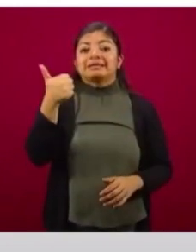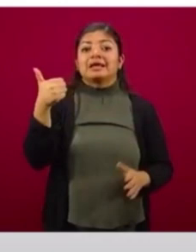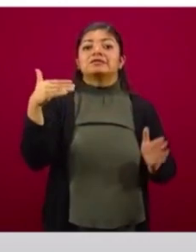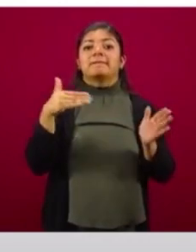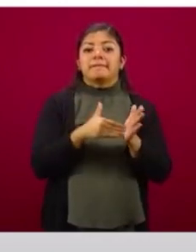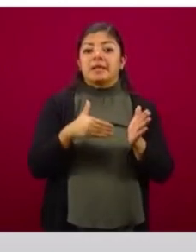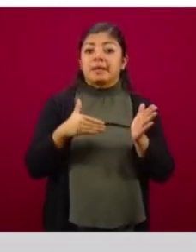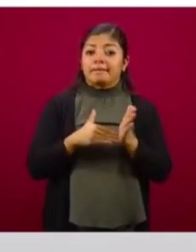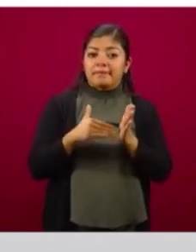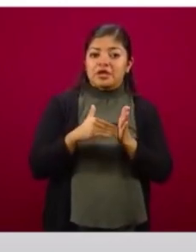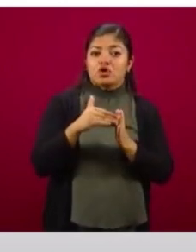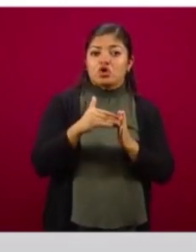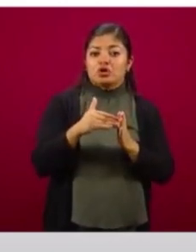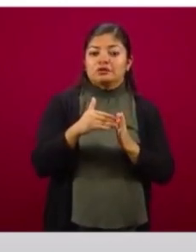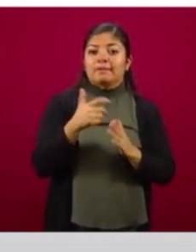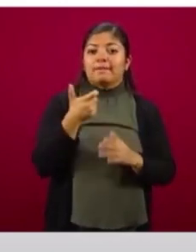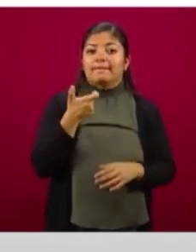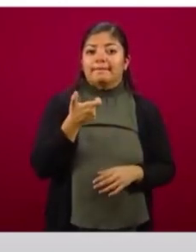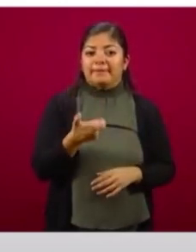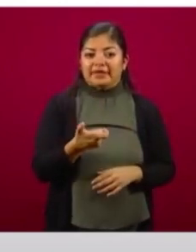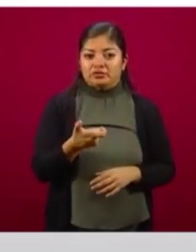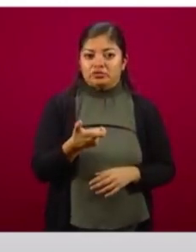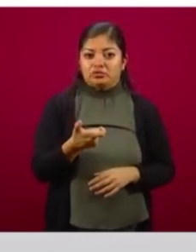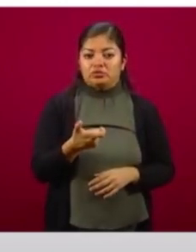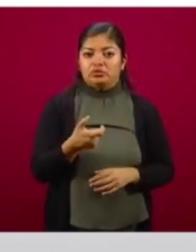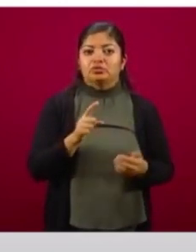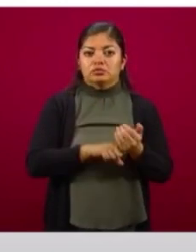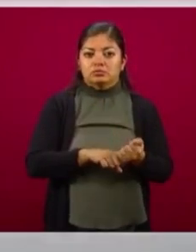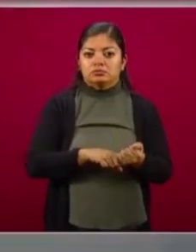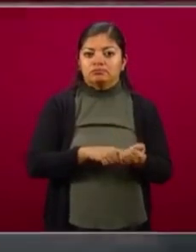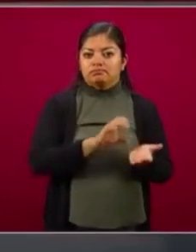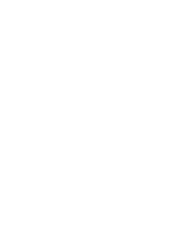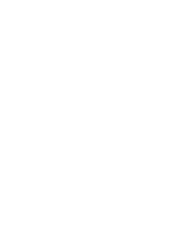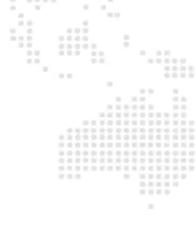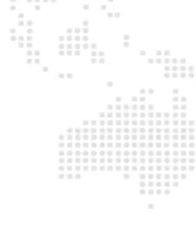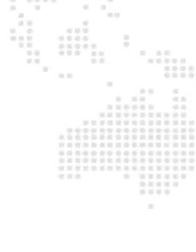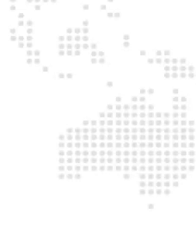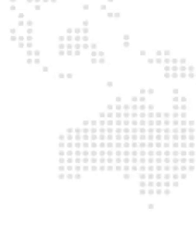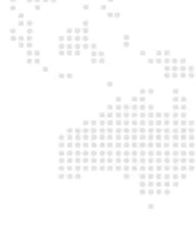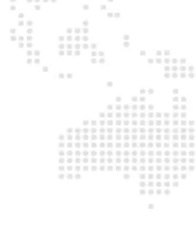6,000 millones de pesos distribuidos.